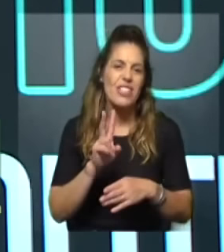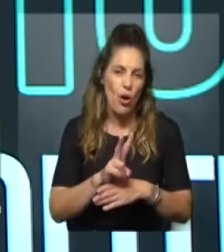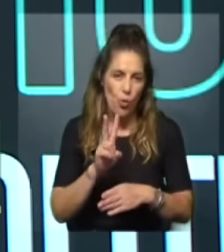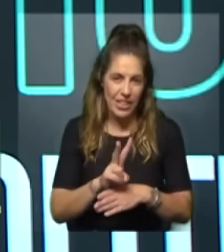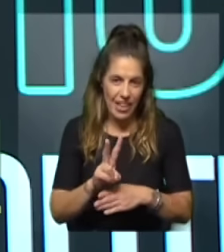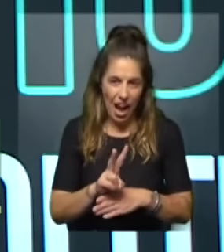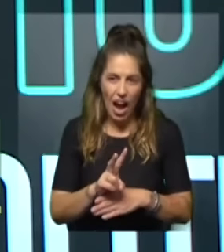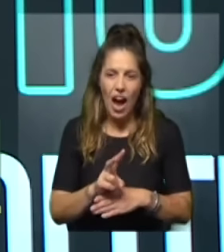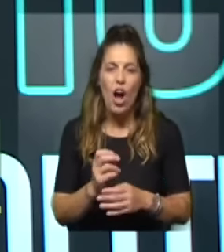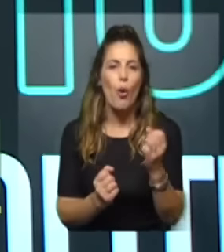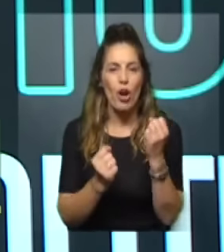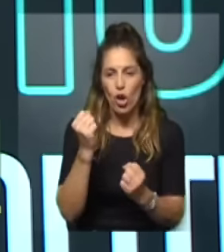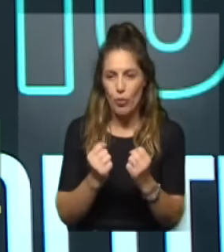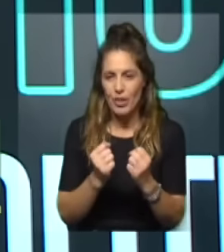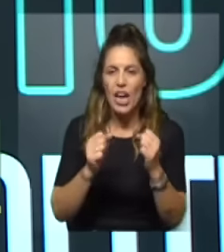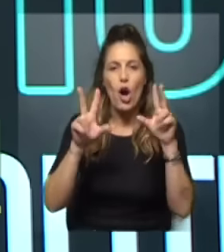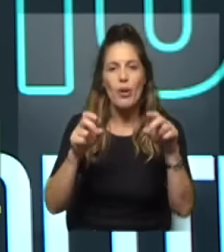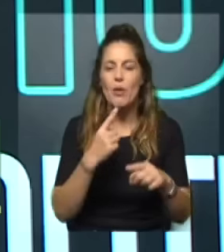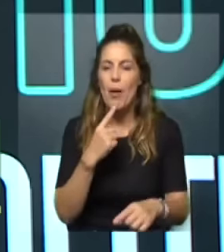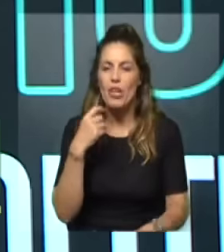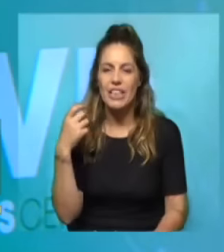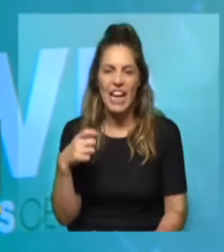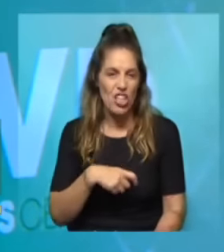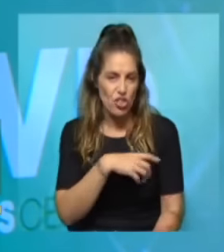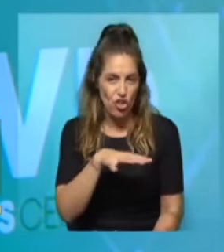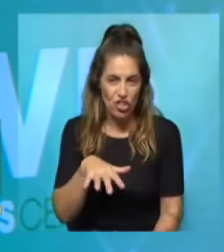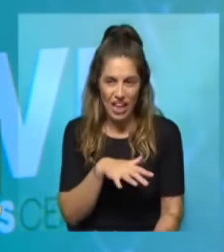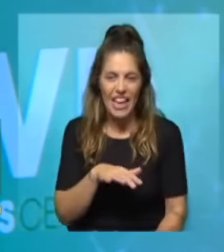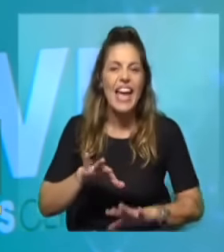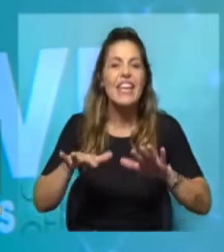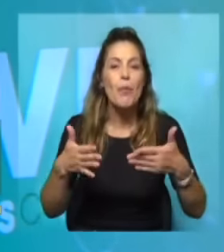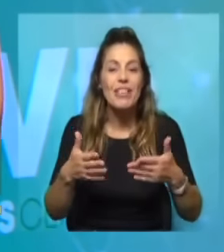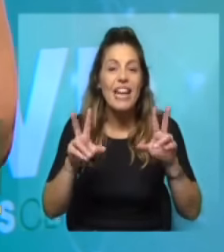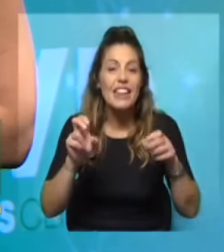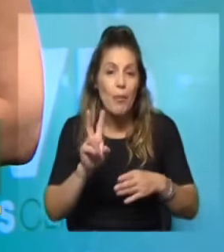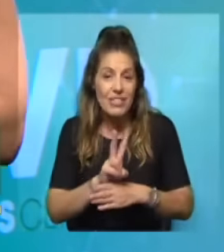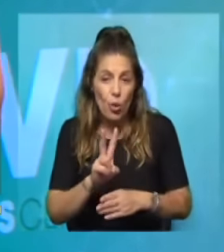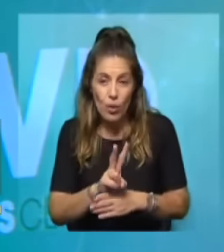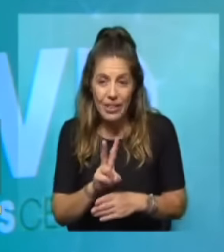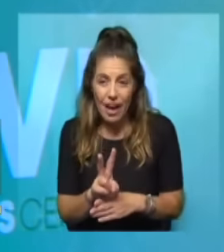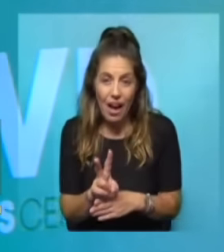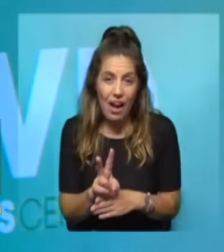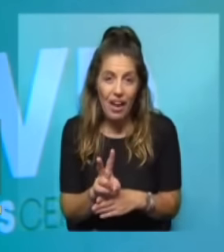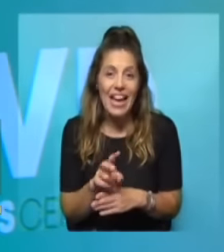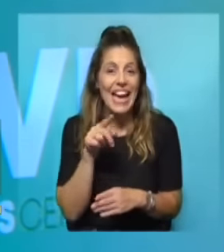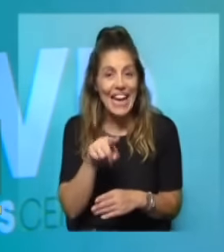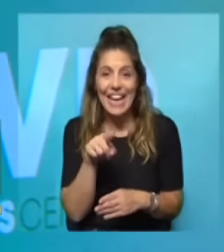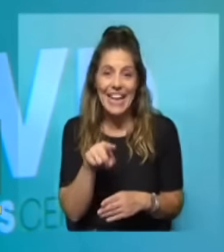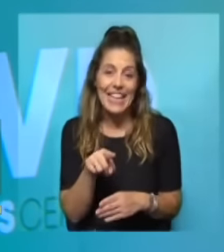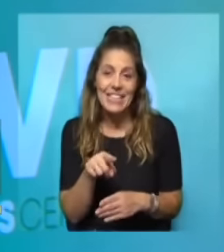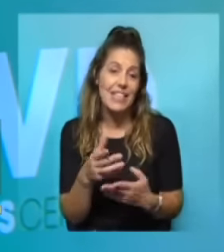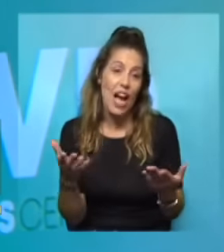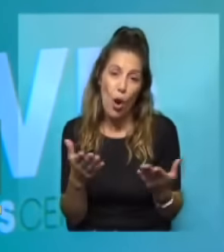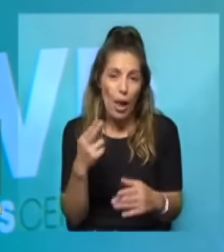economía como en temas de políticas sociales y qué pasará en el tema seguridad no porque es creo que ese es el talón de